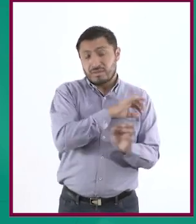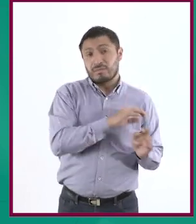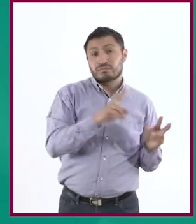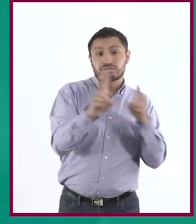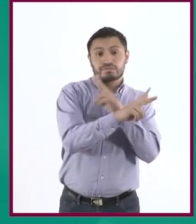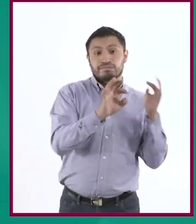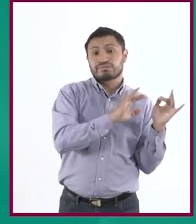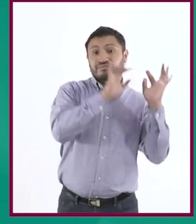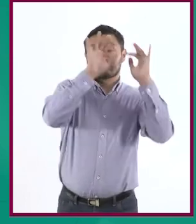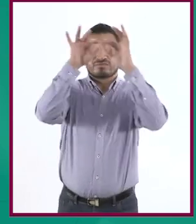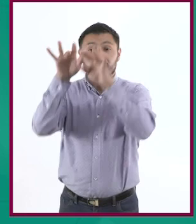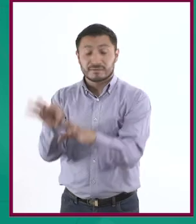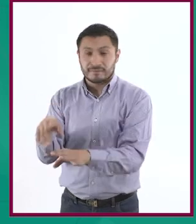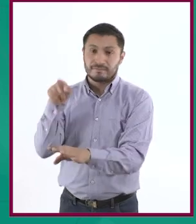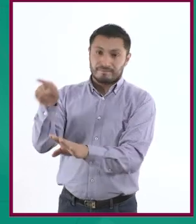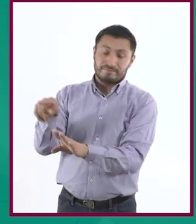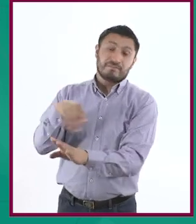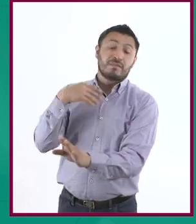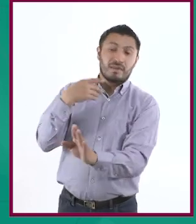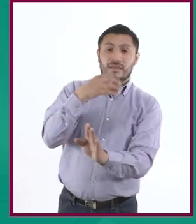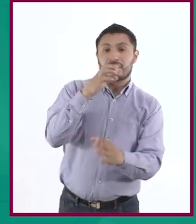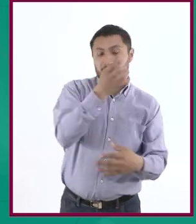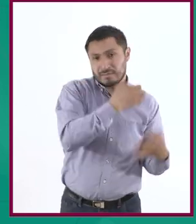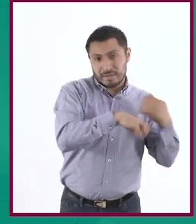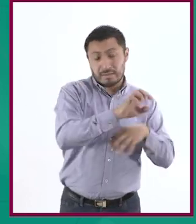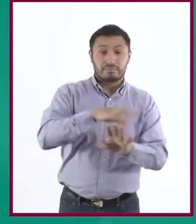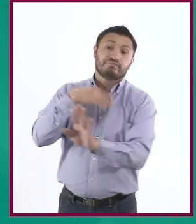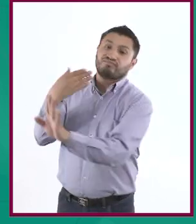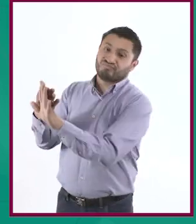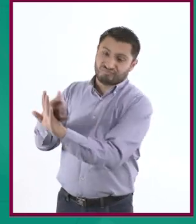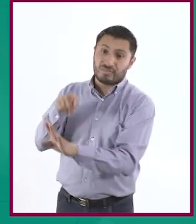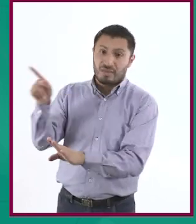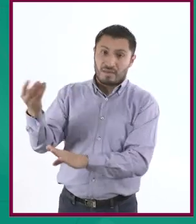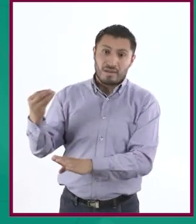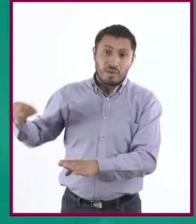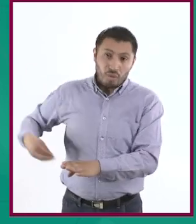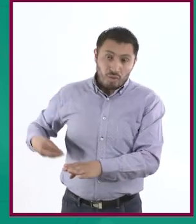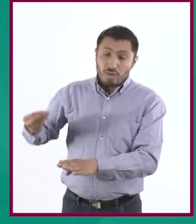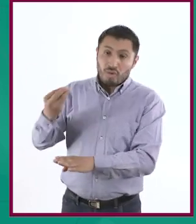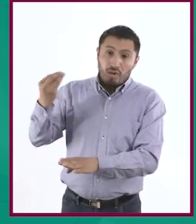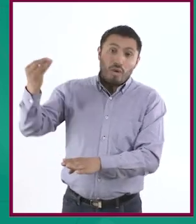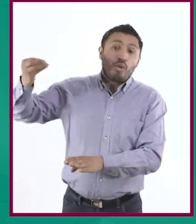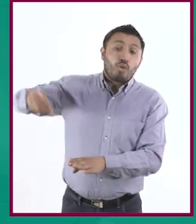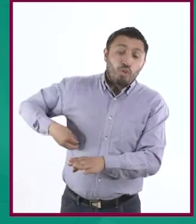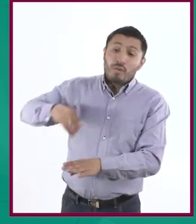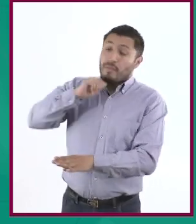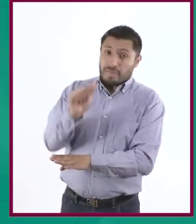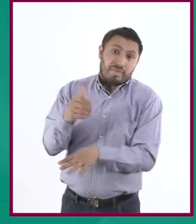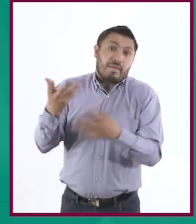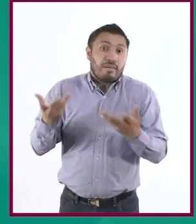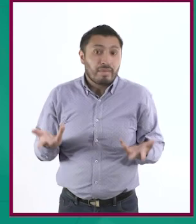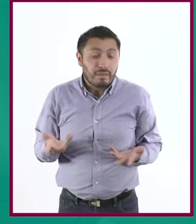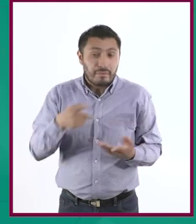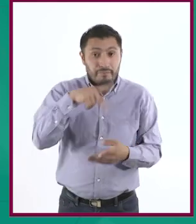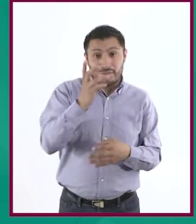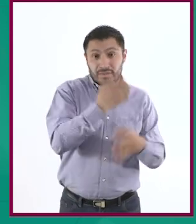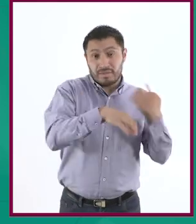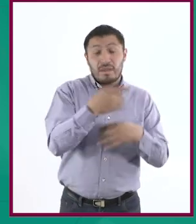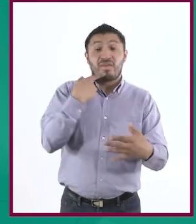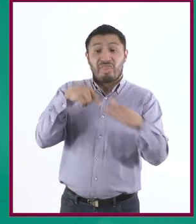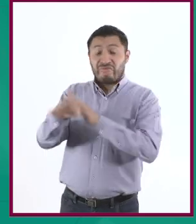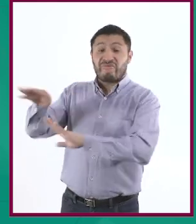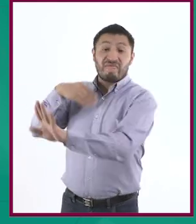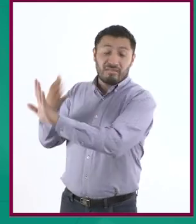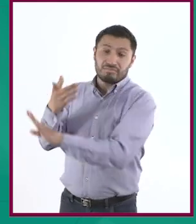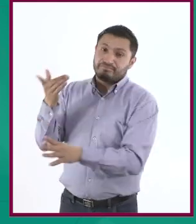Monsanto voló a su tierra, ¿no? Entonces, pues hay más, a mi manera de ver, además no han demostrado que realmente aumenten